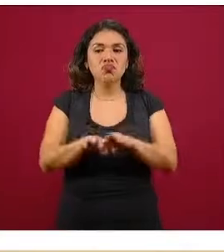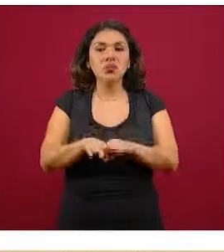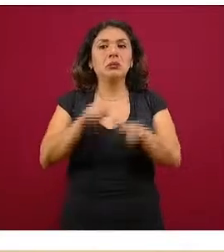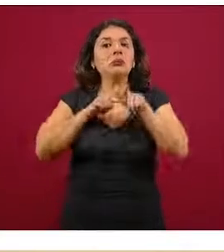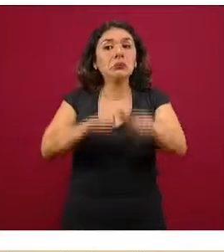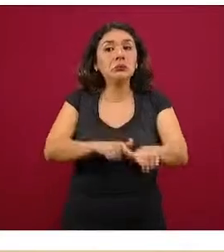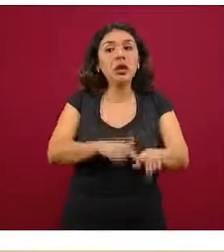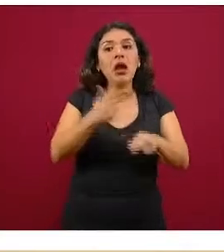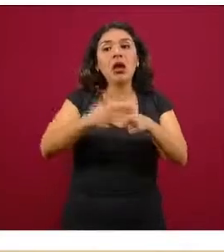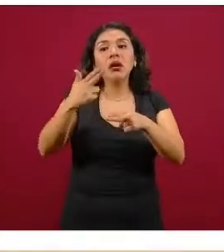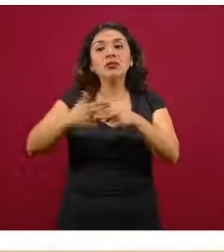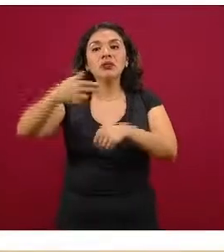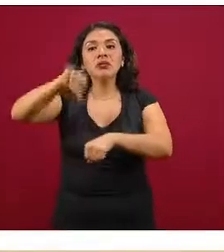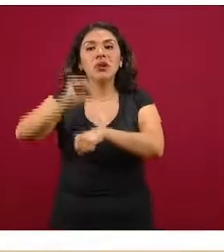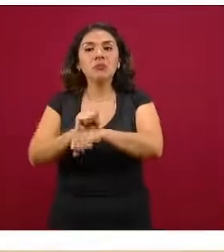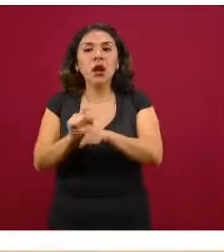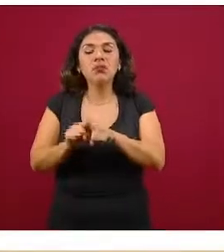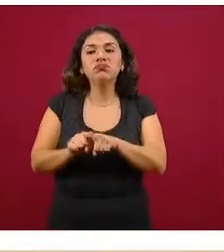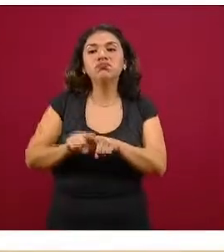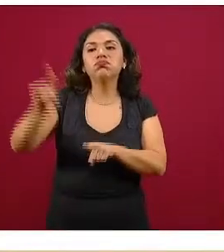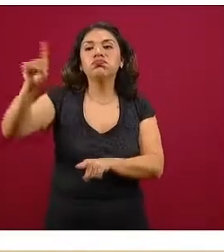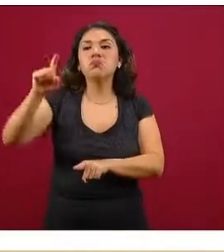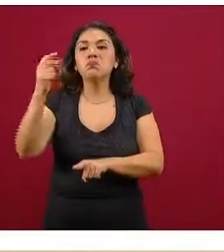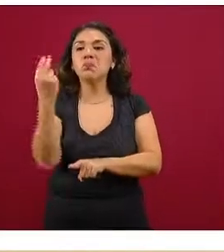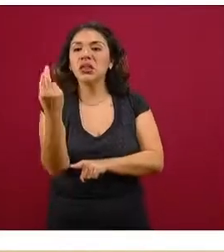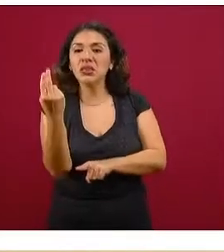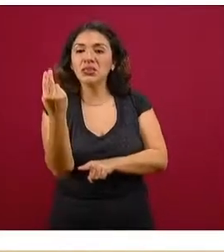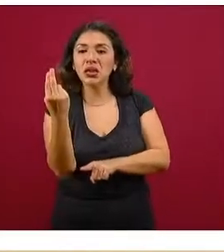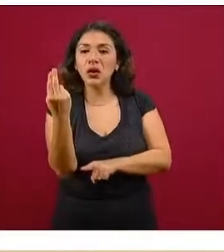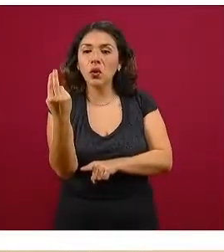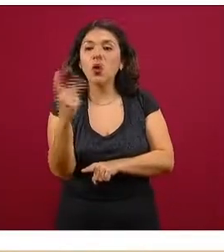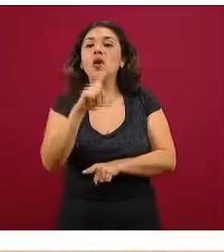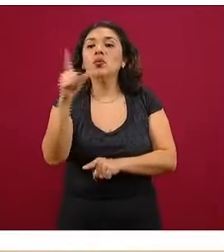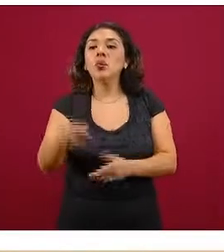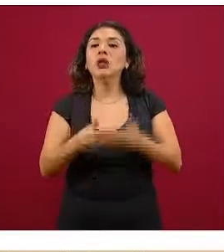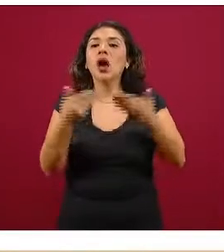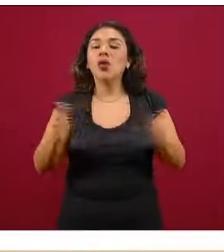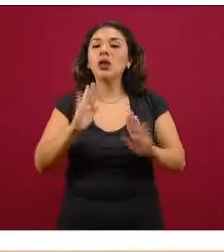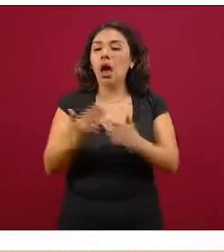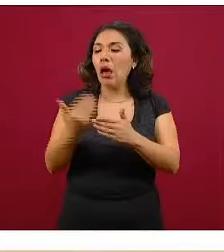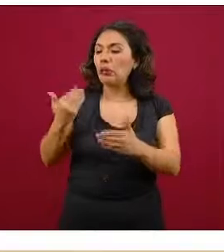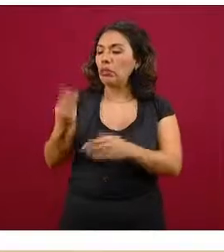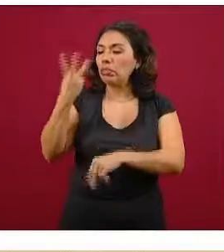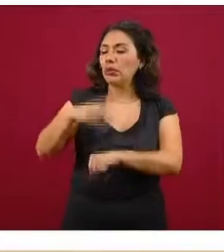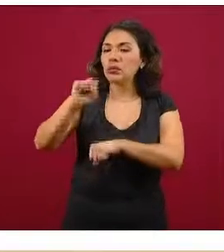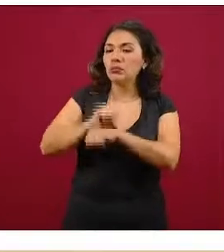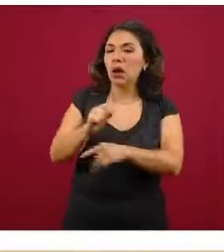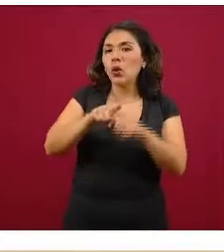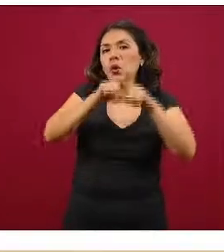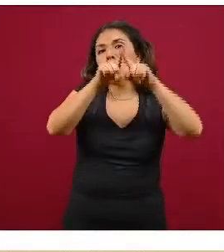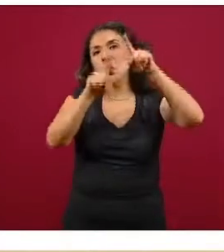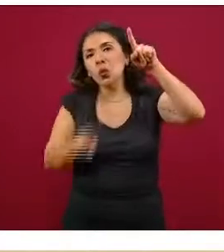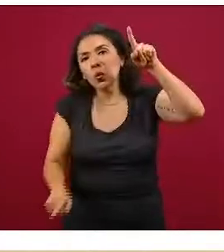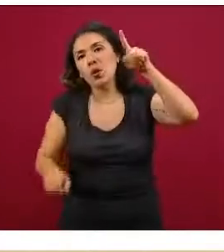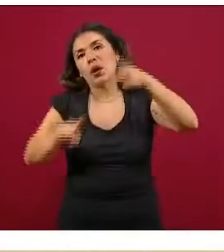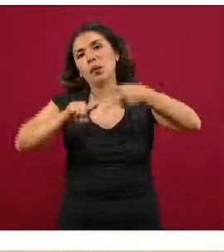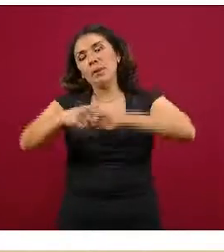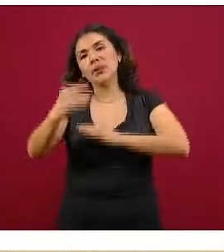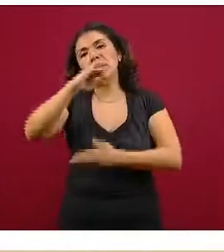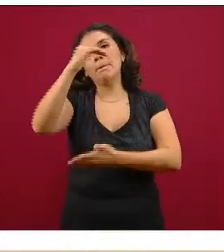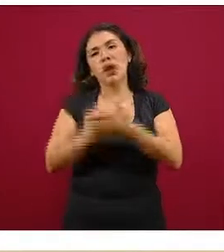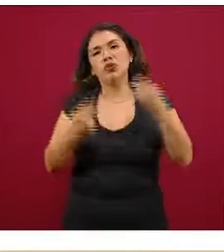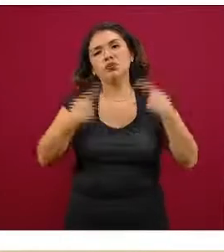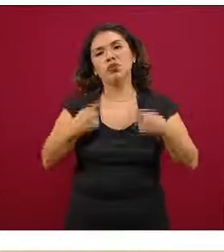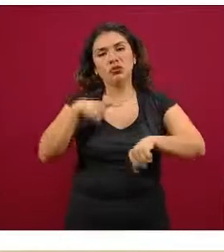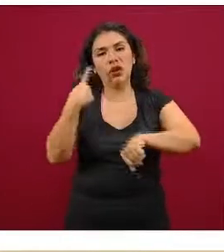continuó hasta la semana prácticamente 25, aunque ya en las últimas 3 semanas al menos presenta un descenso con